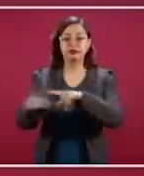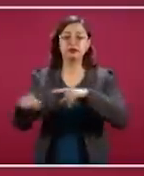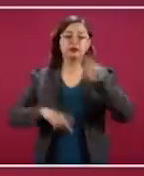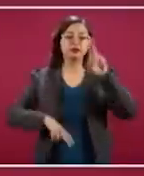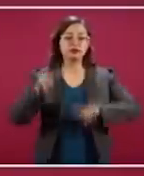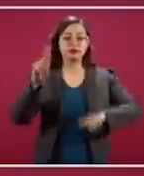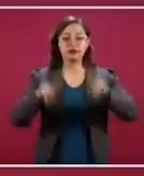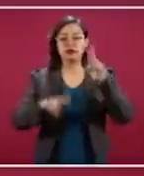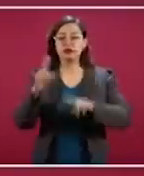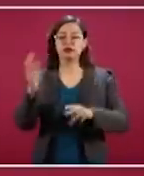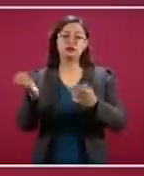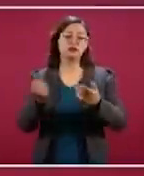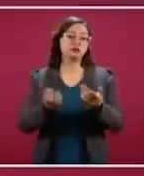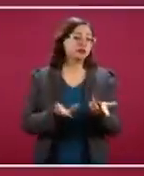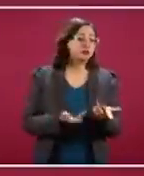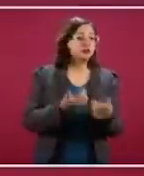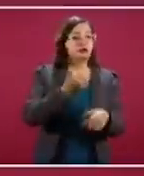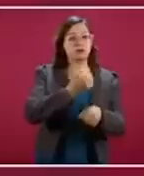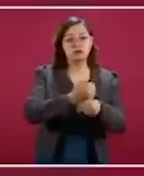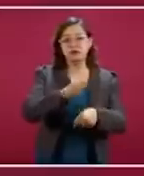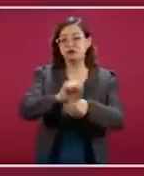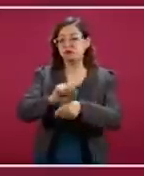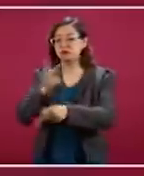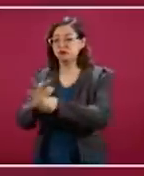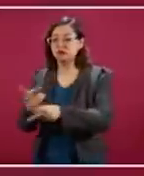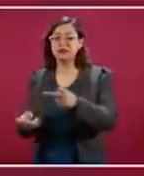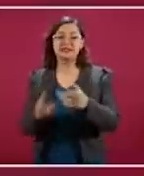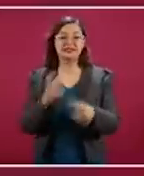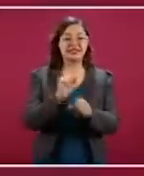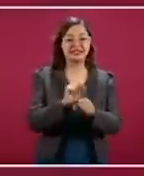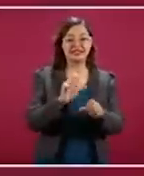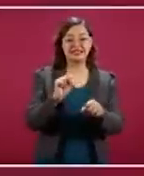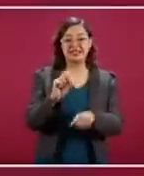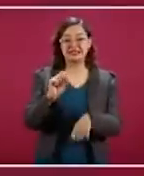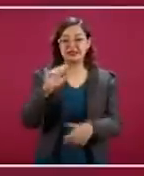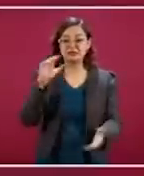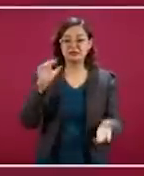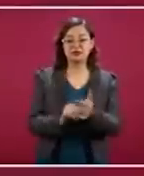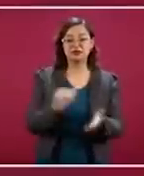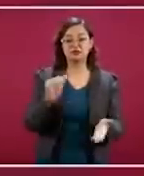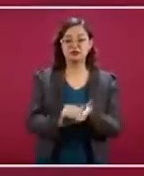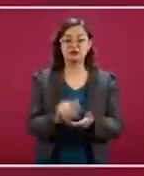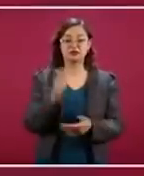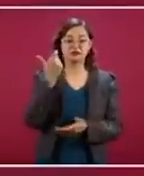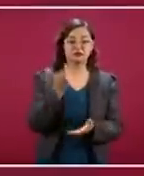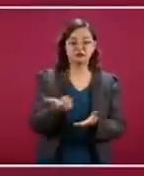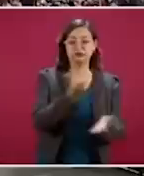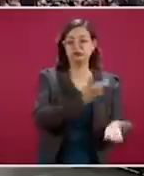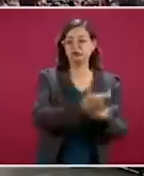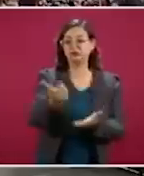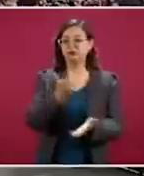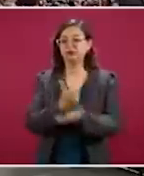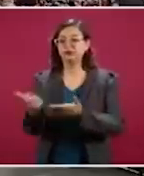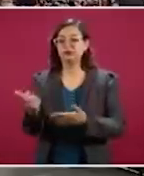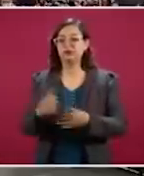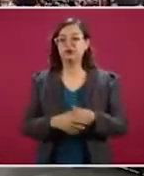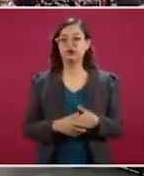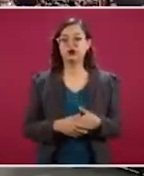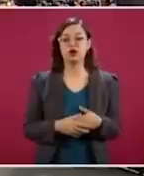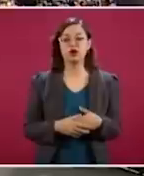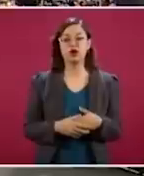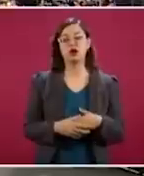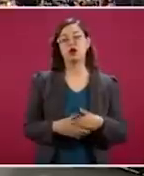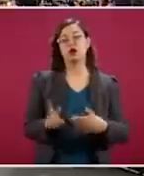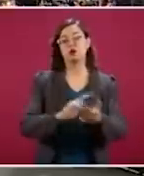de escolaridad, 60 mil millones de pesos. El programa de pensión